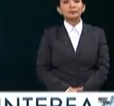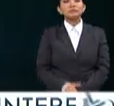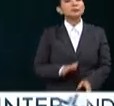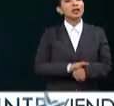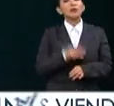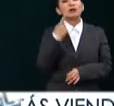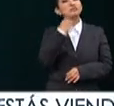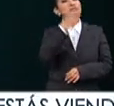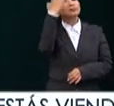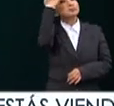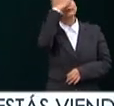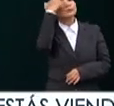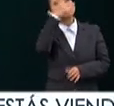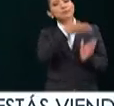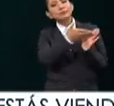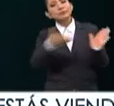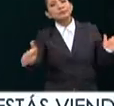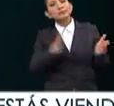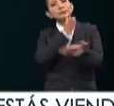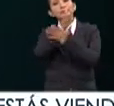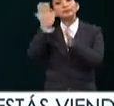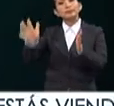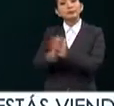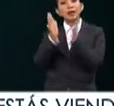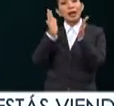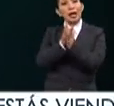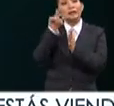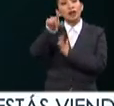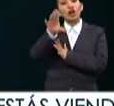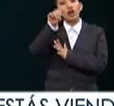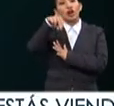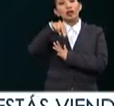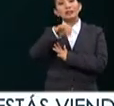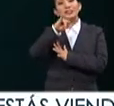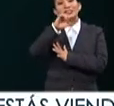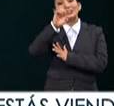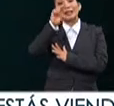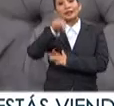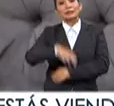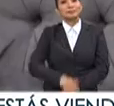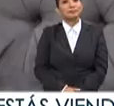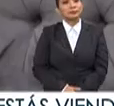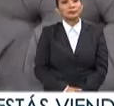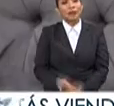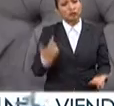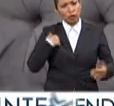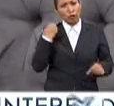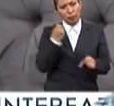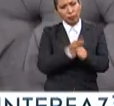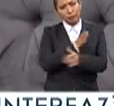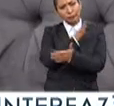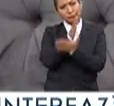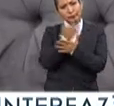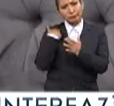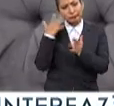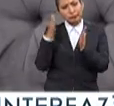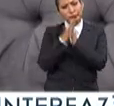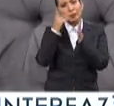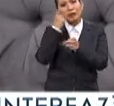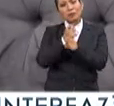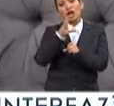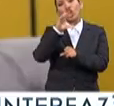cuál es su experiencia durante su participación en el conicet la oportunidad de participar en el 1er